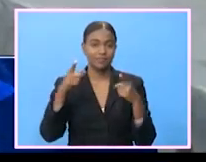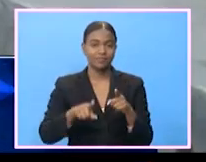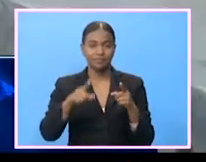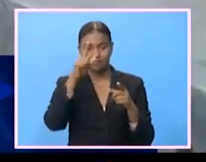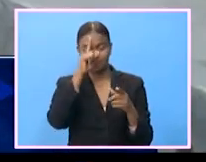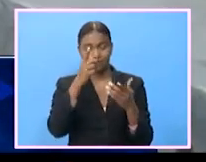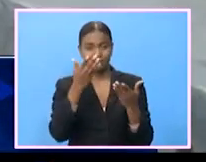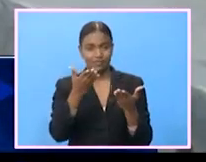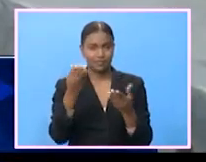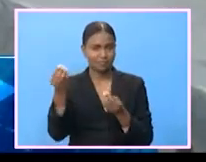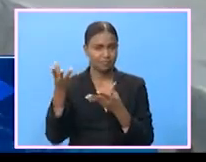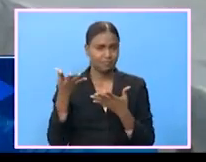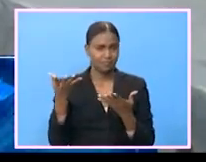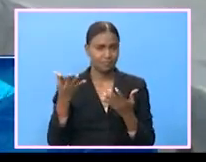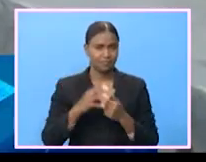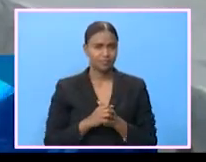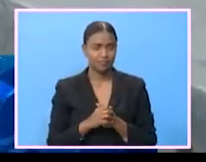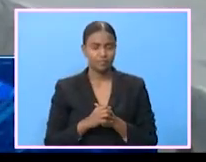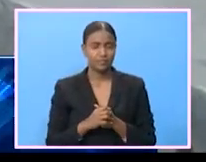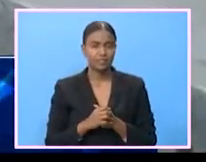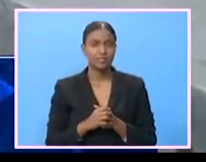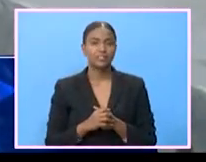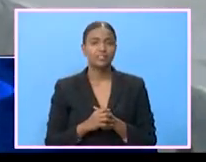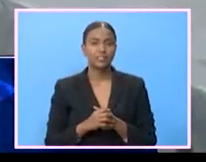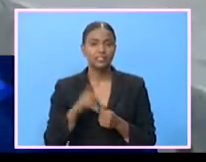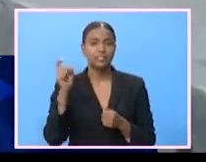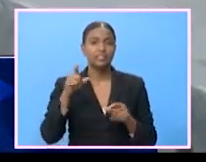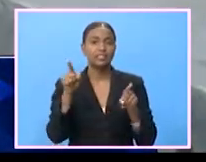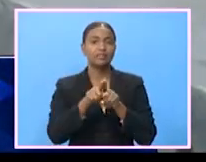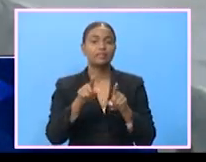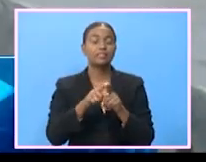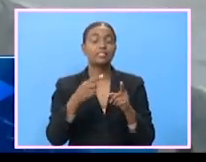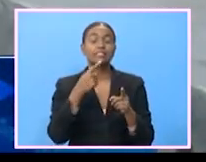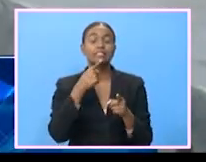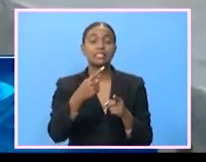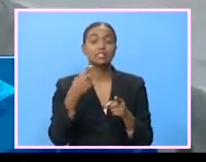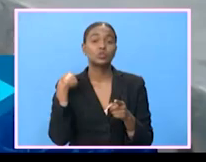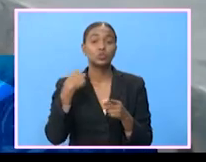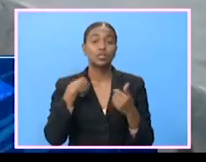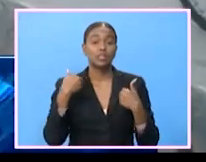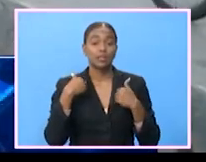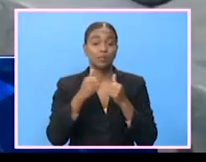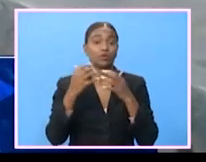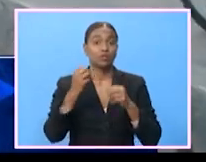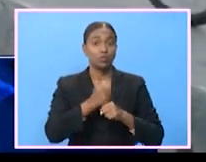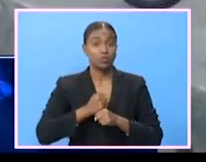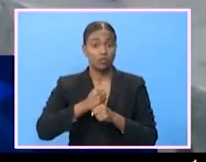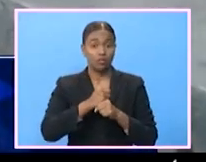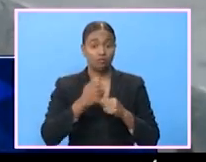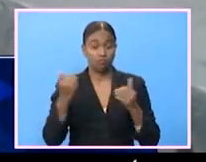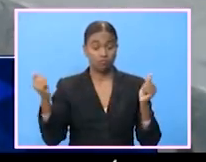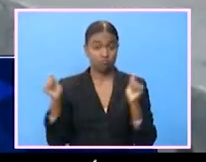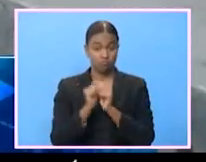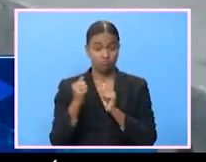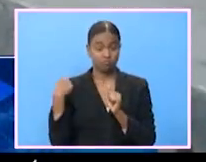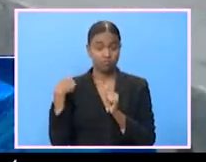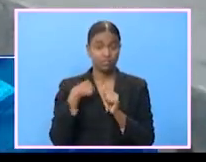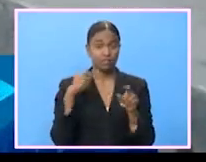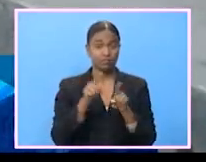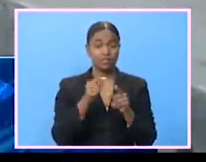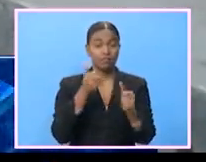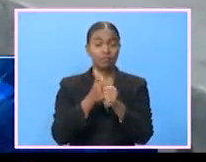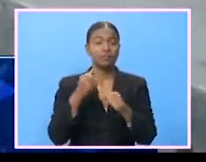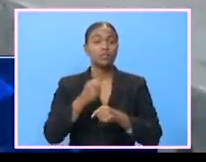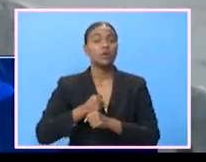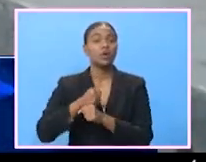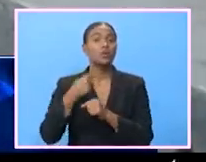¿Qué me decía usted? Ah, bueno, vale decir, por supuesto, sí, que estamos pues con mucha seguridad alrededor de la zona. E igual, esa misma seguridad es